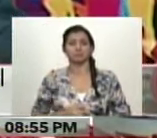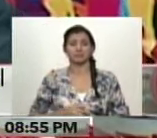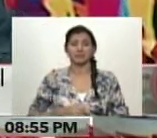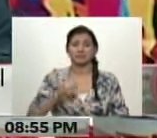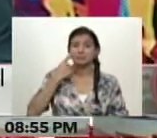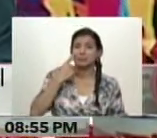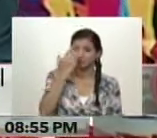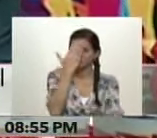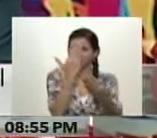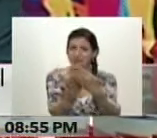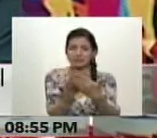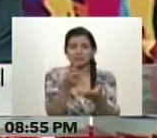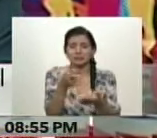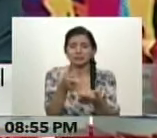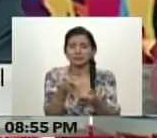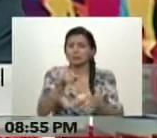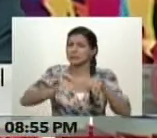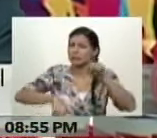que tenemos.